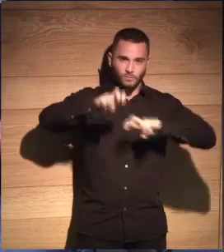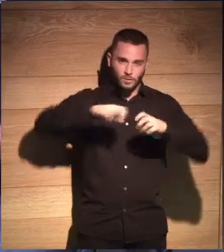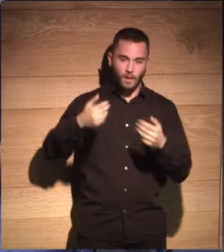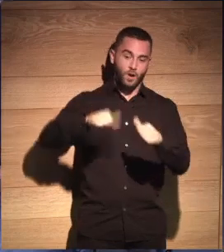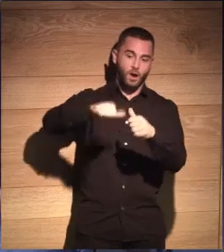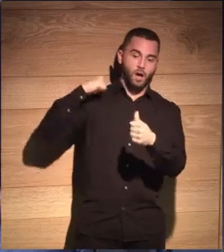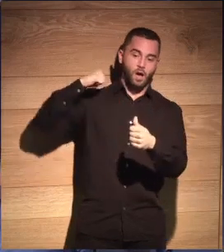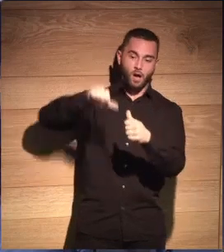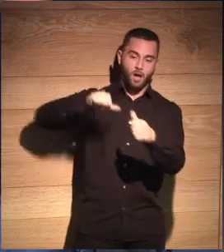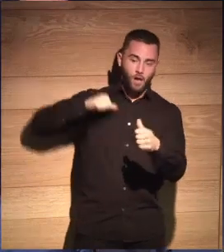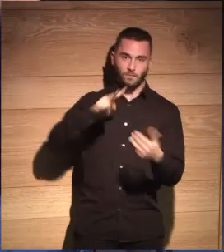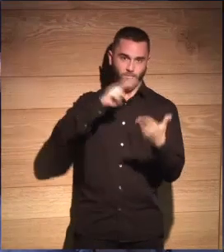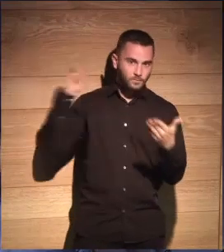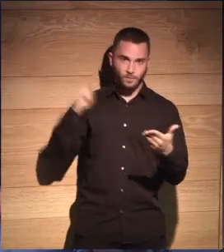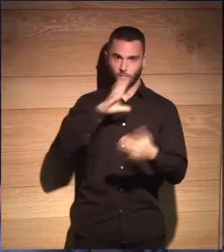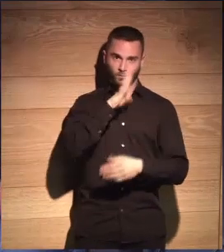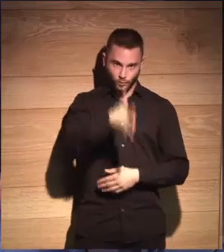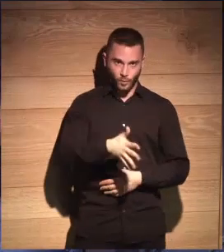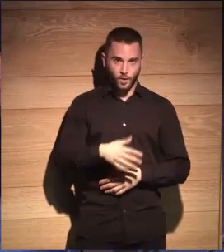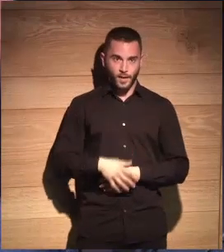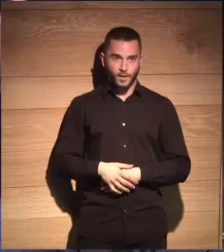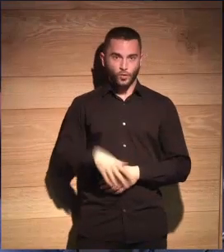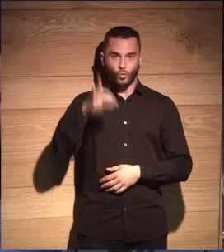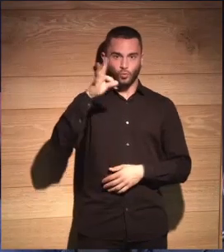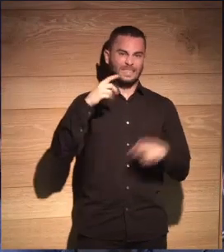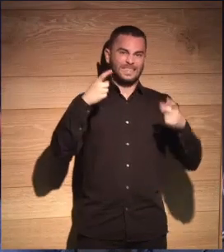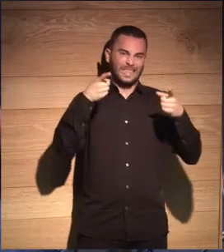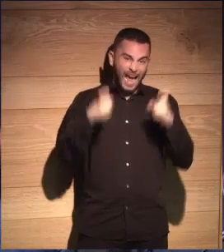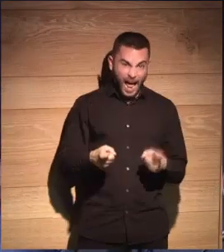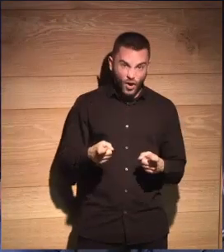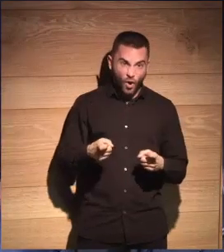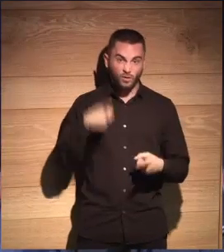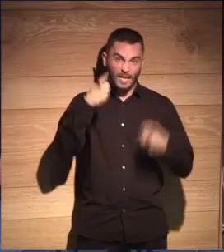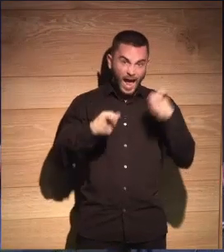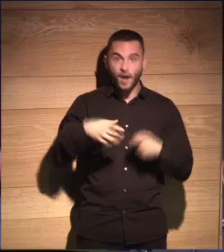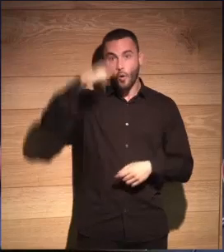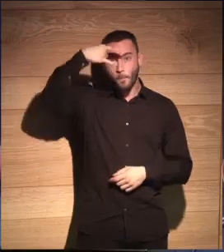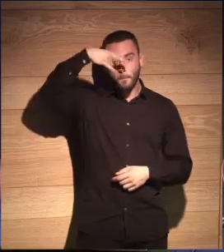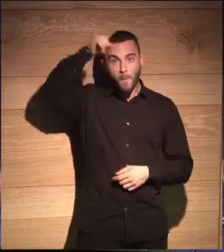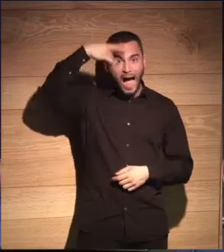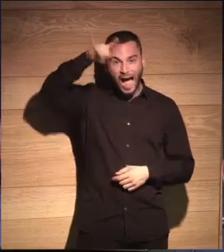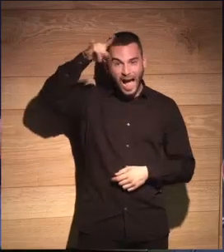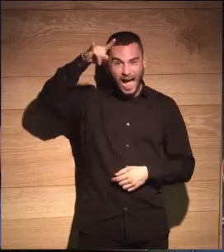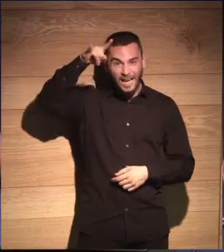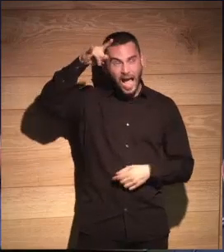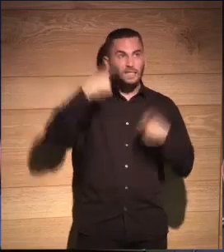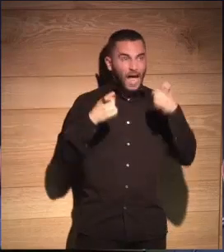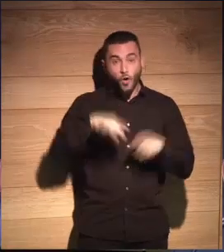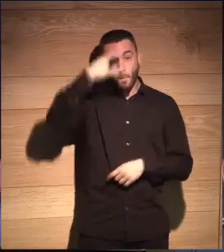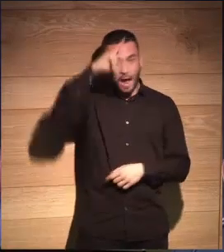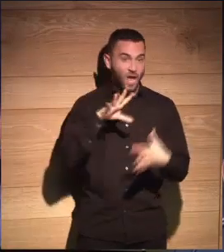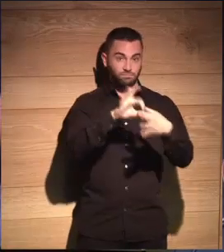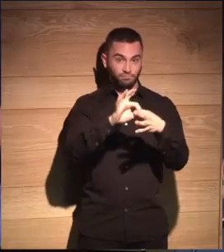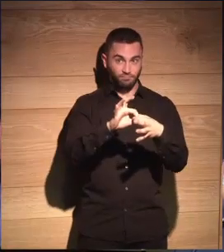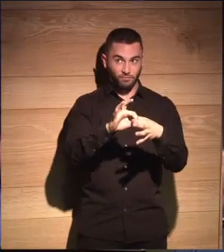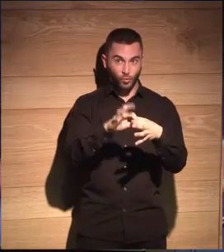un tejano y lo primero que se te viene a la cabeza es, en Texas, pues ¿qué hay? Pues vacas, ¿no? Claro. Pues hicimos ahí eso y efectivamente ya había uno